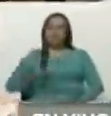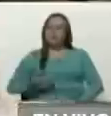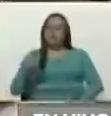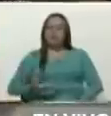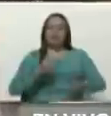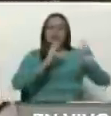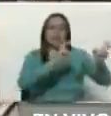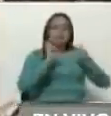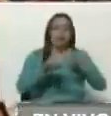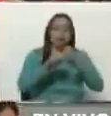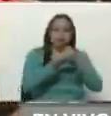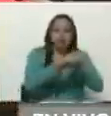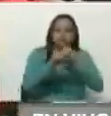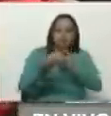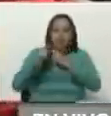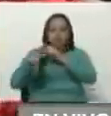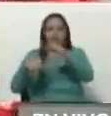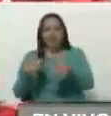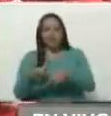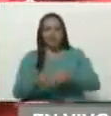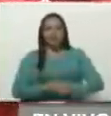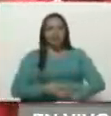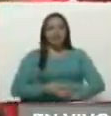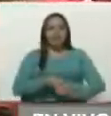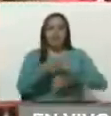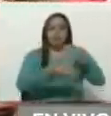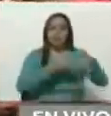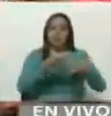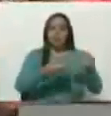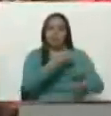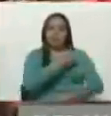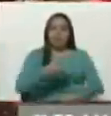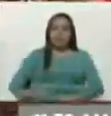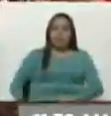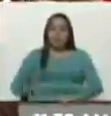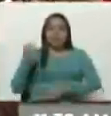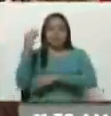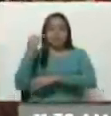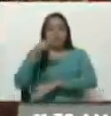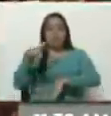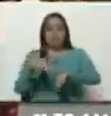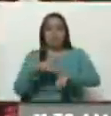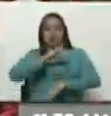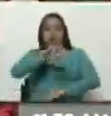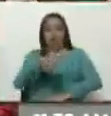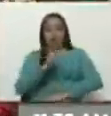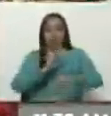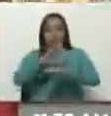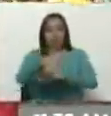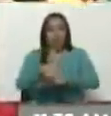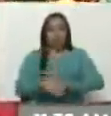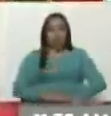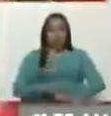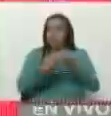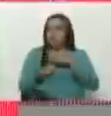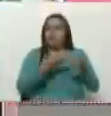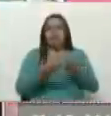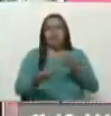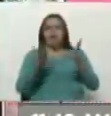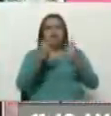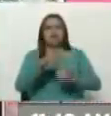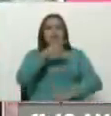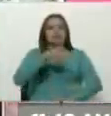que también será abordado por el presidente de la Asamblea Nacional, el doctor Jorge Rodríguez, y miembro de la directiva nacional de la Tolda Roja.